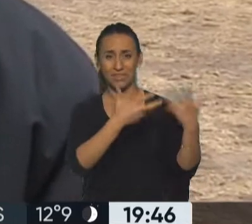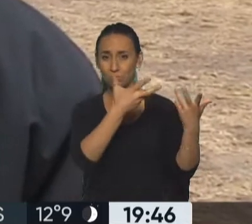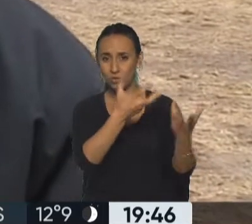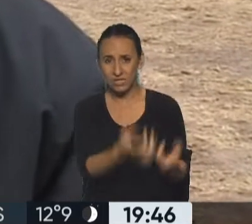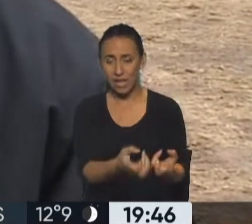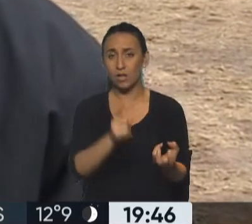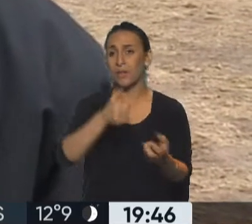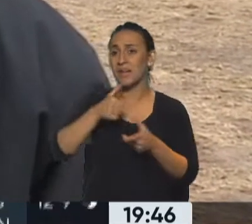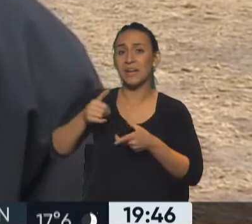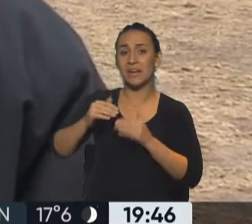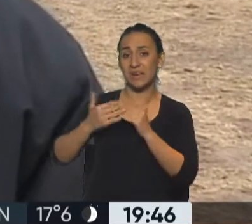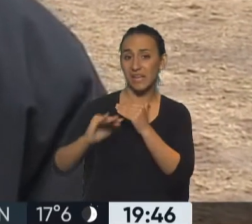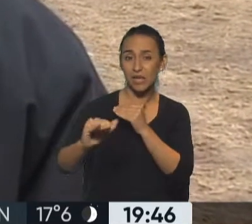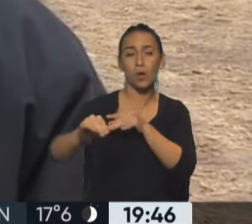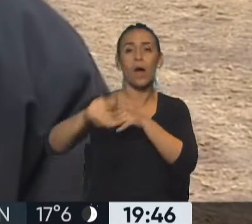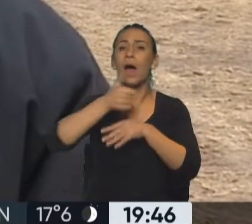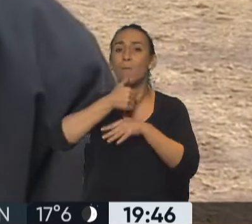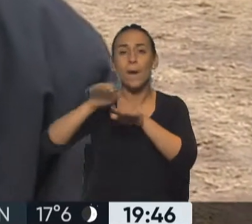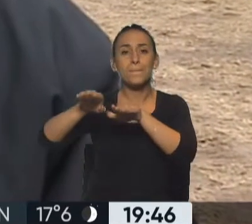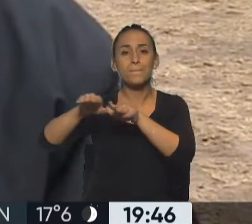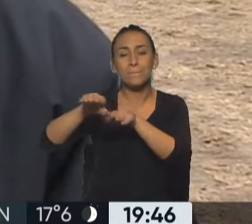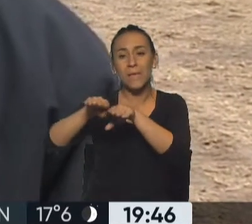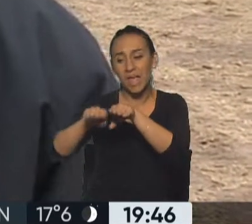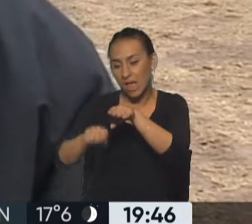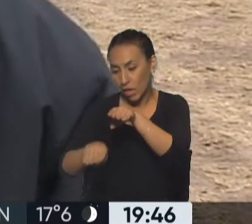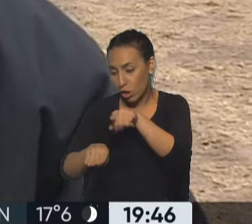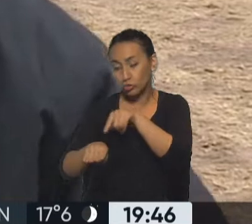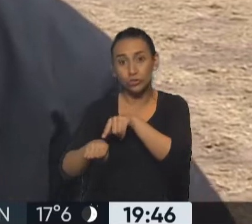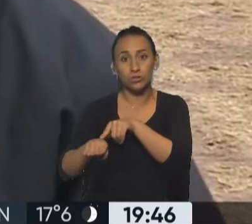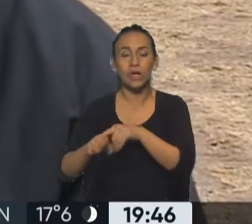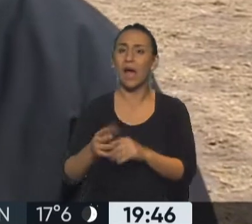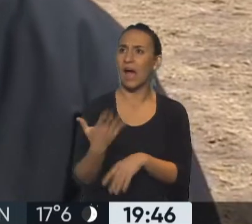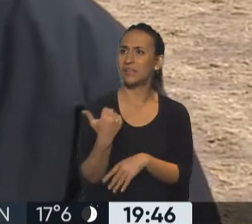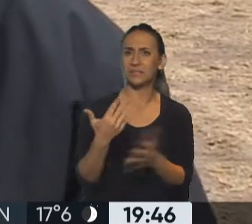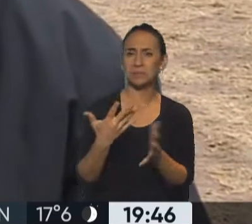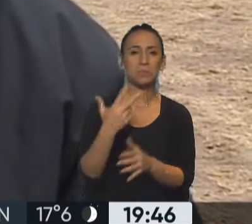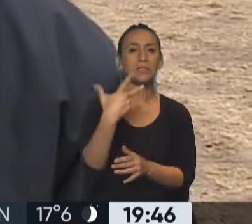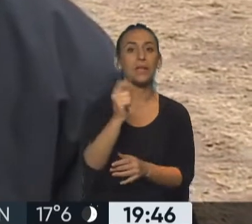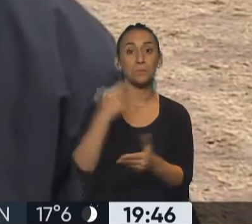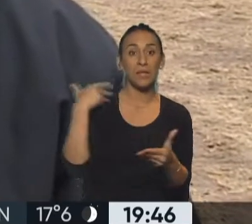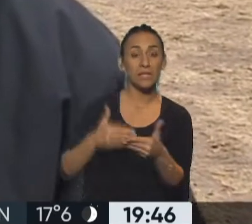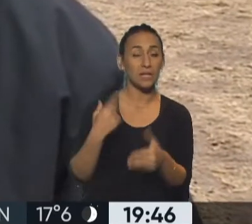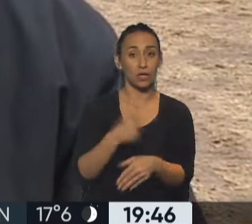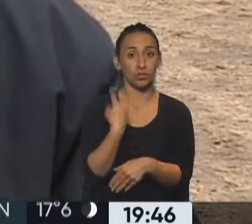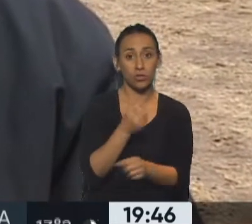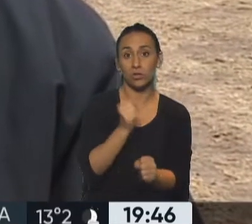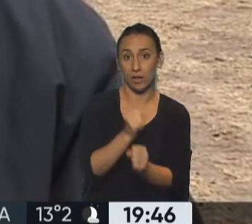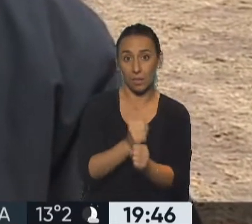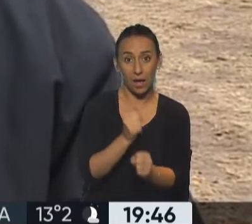río y los problemas que ya te conté la otra vez, ya hace casi 3 meses que estamos trabajando en toda esta zona por incendio en las